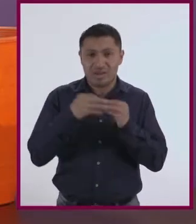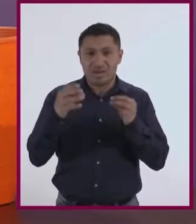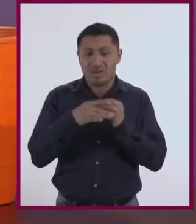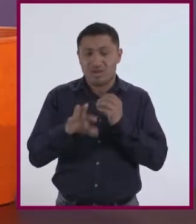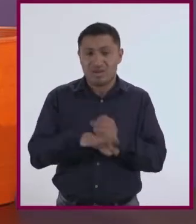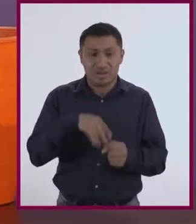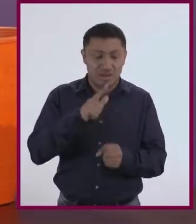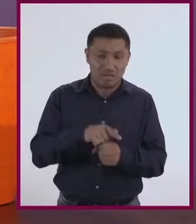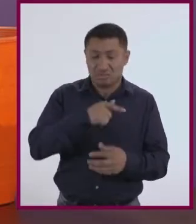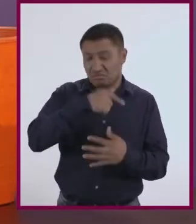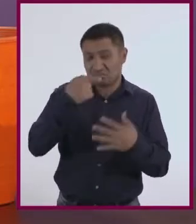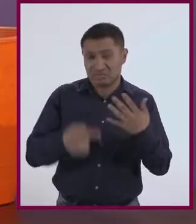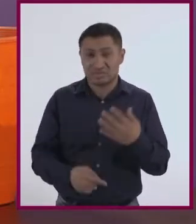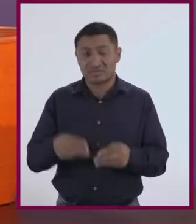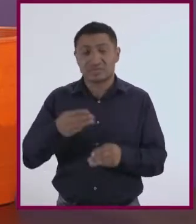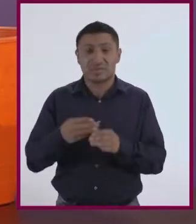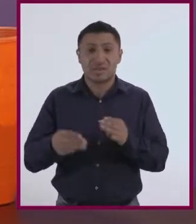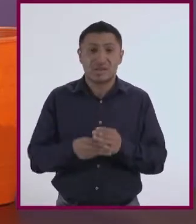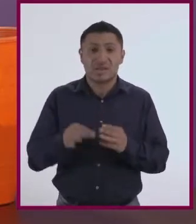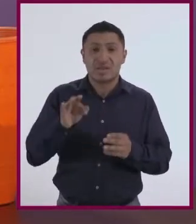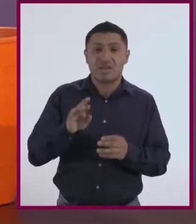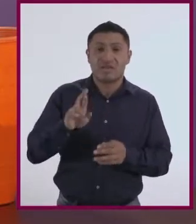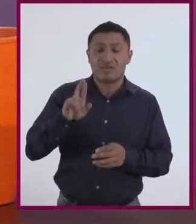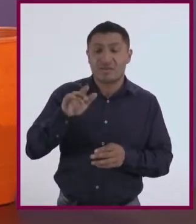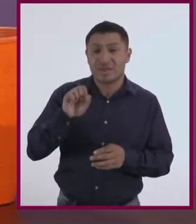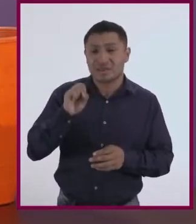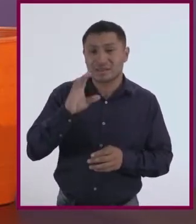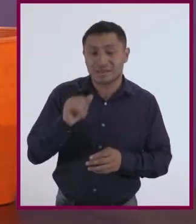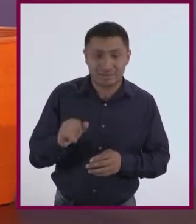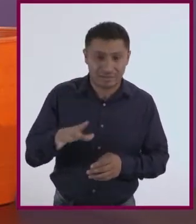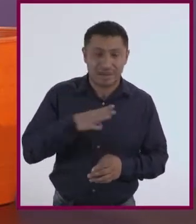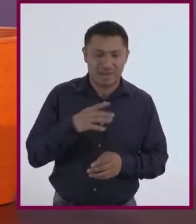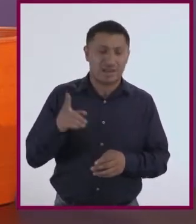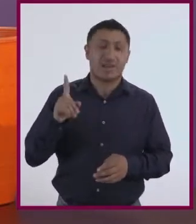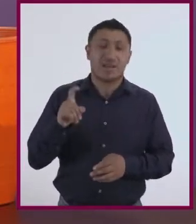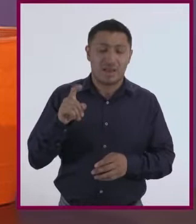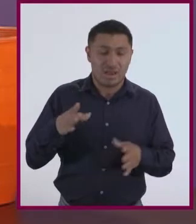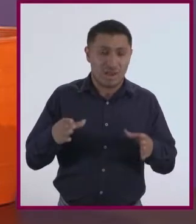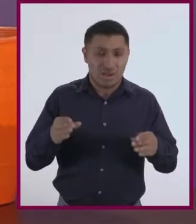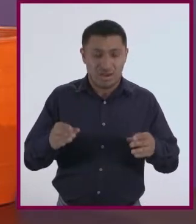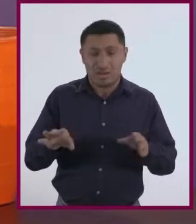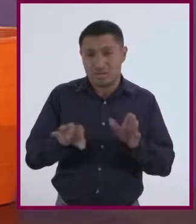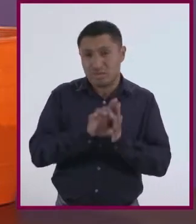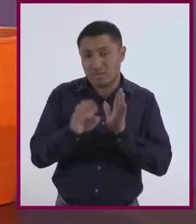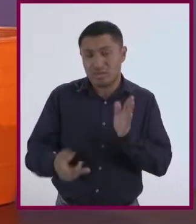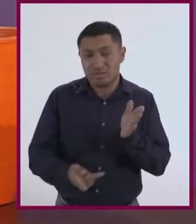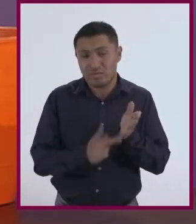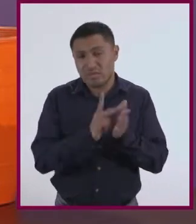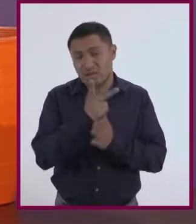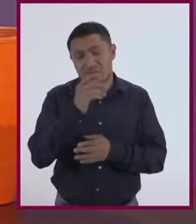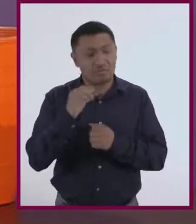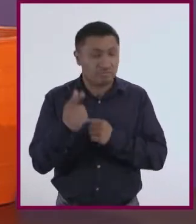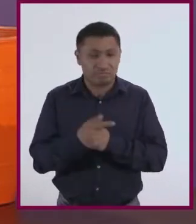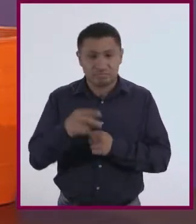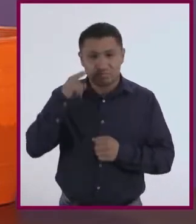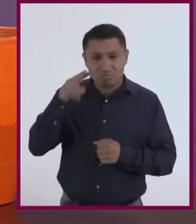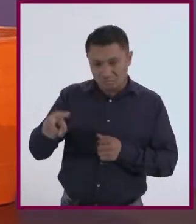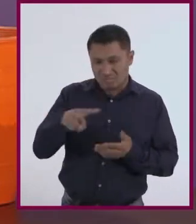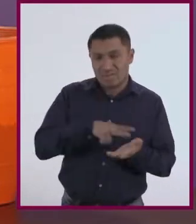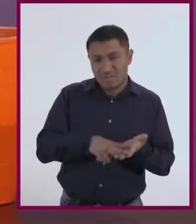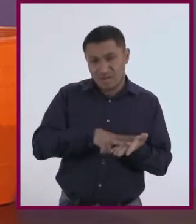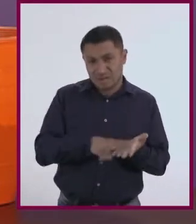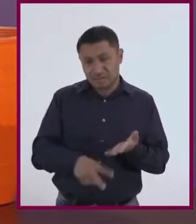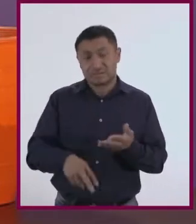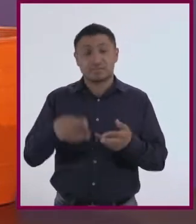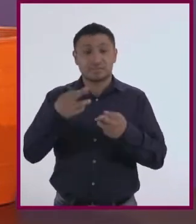y sus partes. Materia fresca le llamamos a los residuos que aún tienen algo de humedad, como plantas o sus restos que se vean aún verdes,